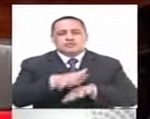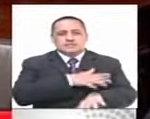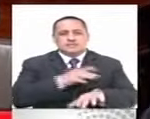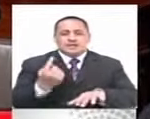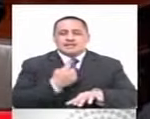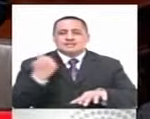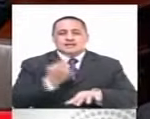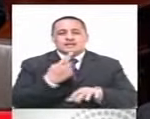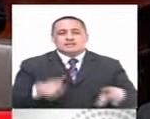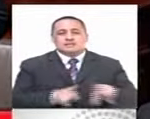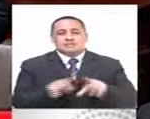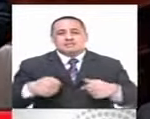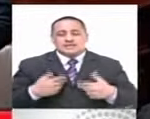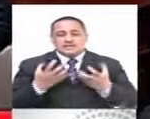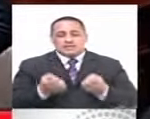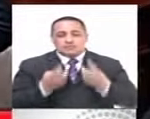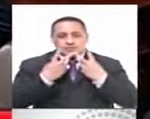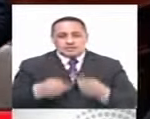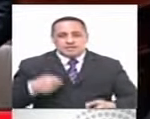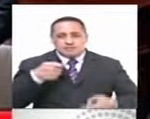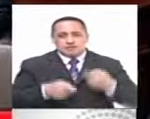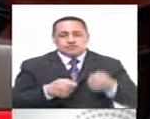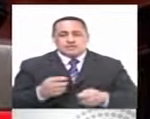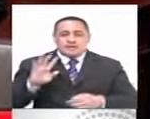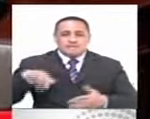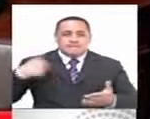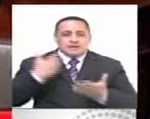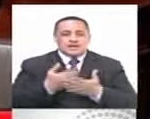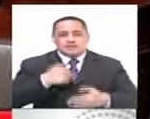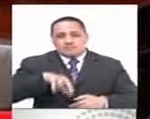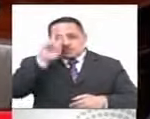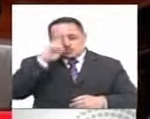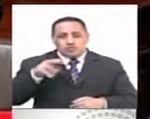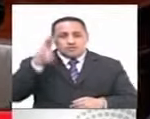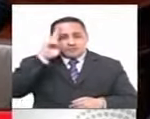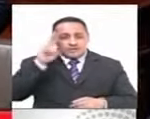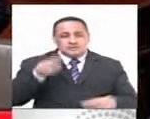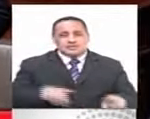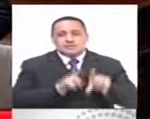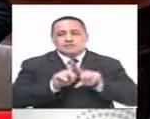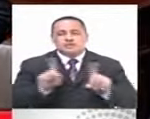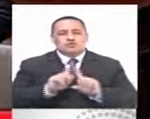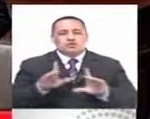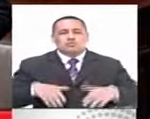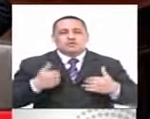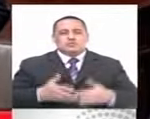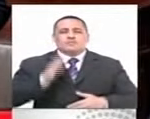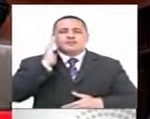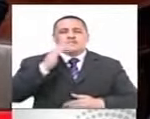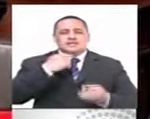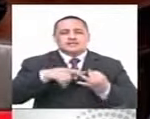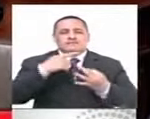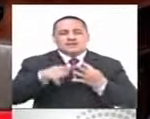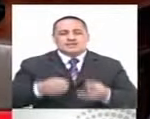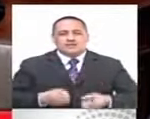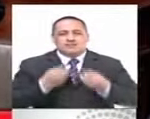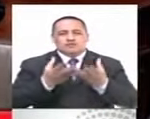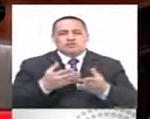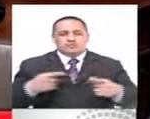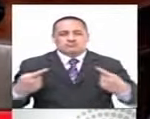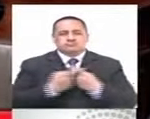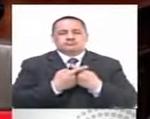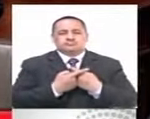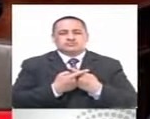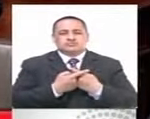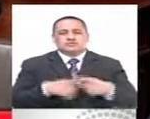constituyente. Si queremos que los inversionistas vengan a nuestro país, que tengan confianza, no podemos mandar este tipo de mensajes